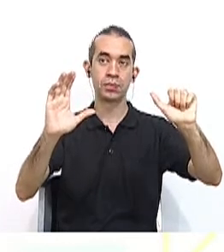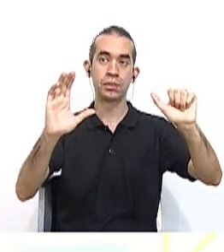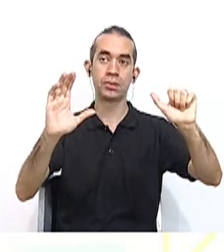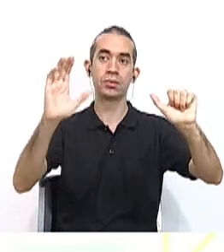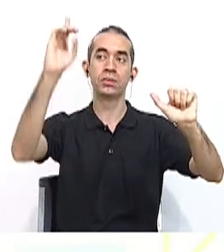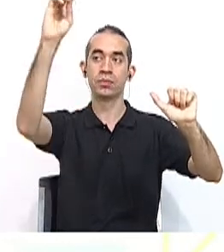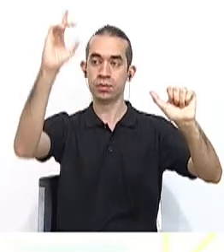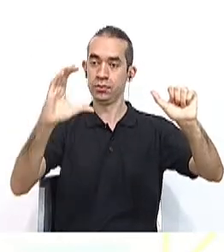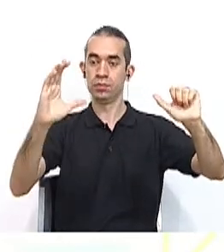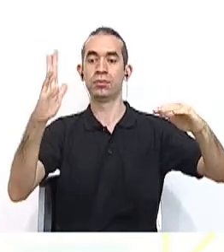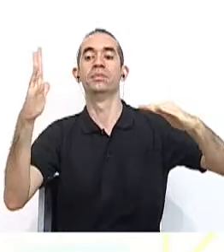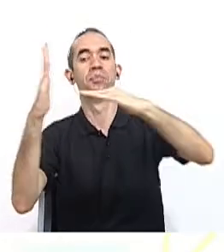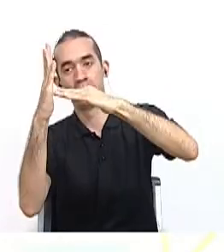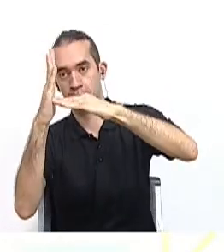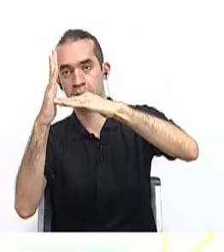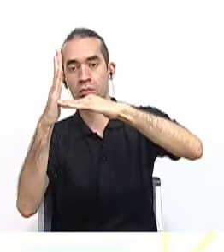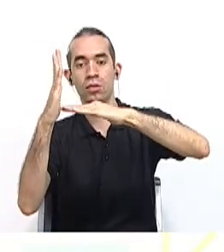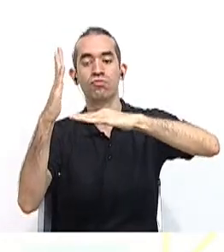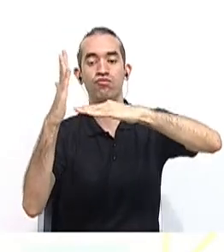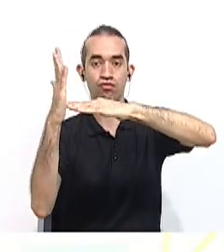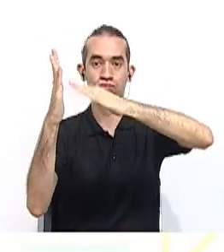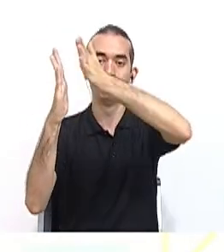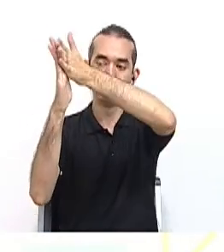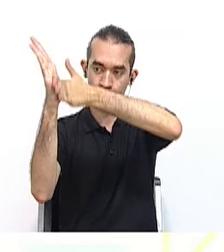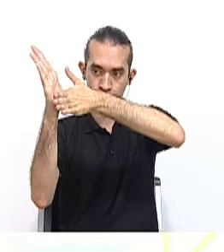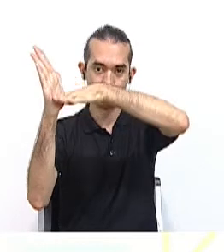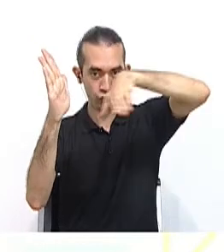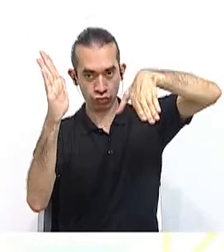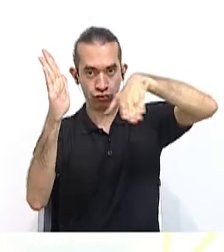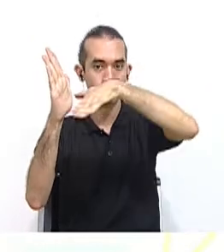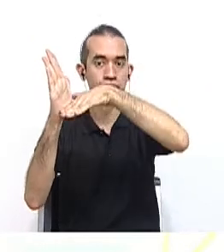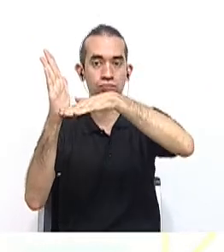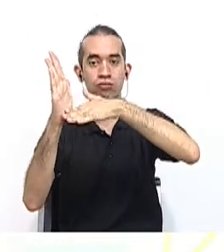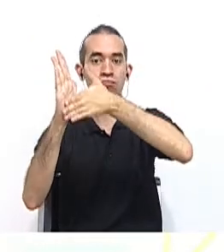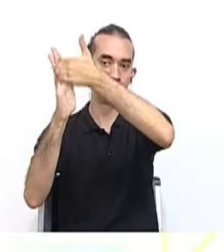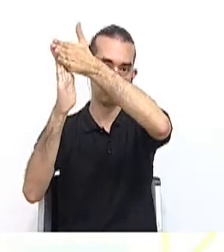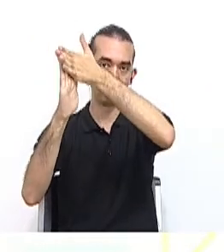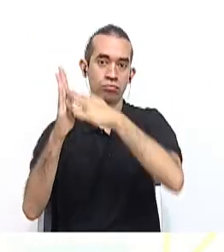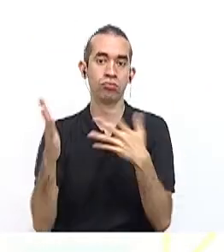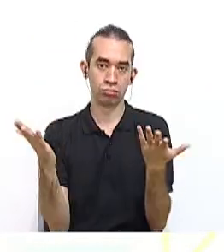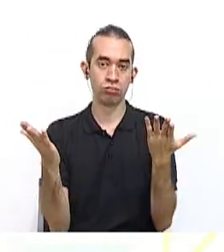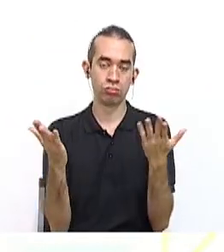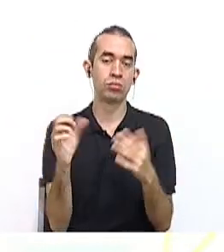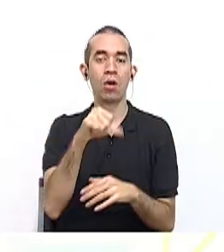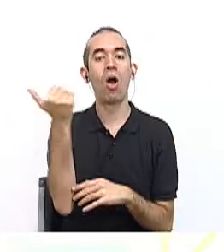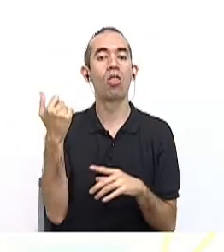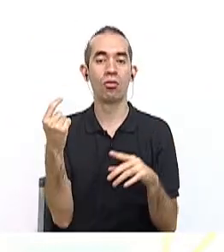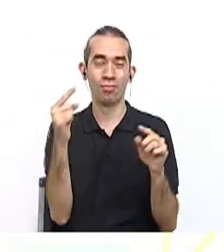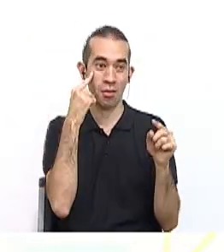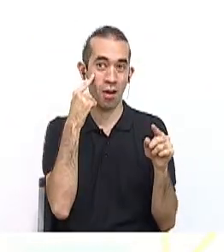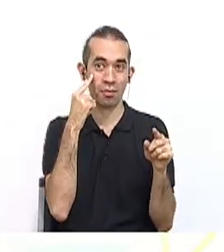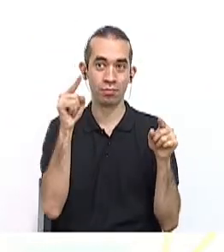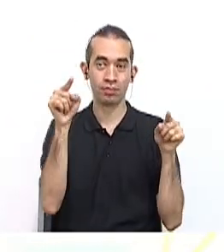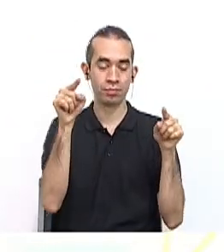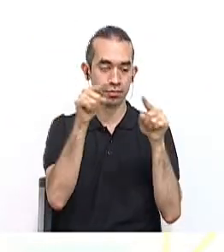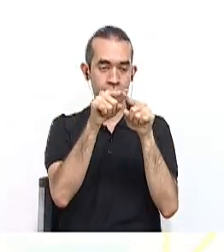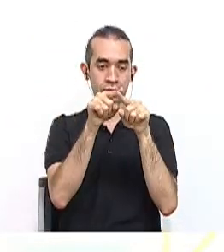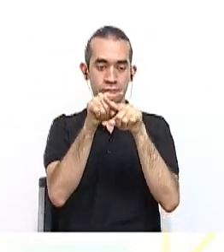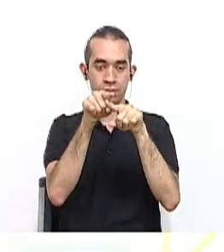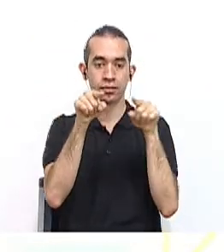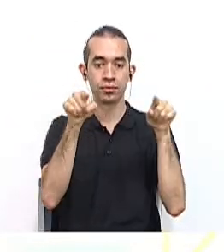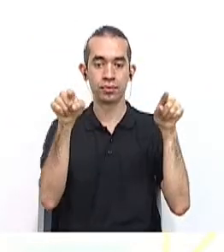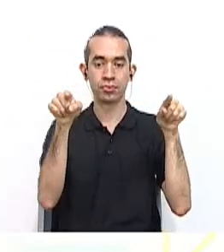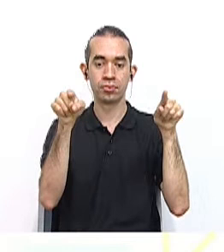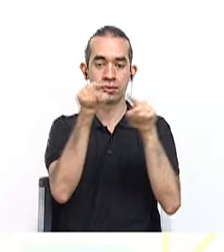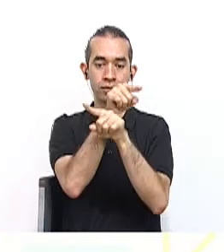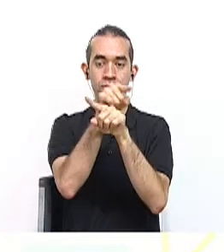DC. Entonces ahí ya tenemos otro triángulo con otro